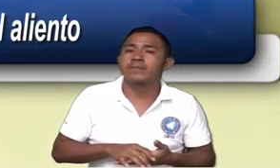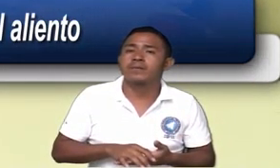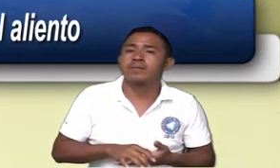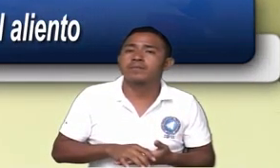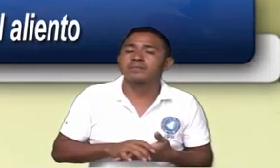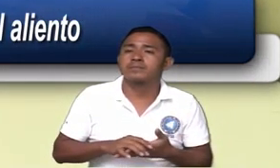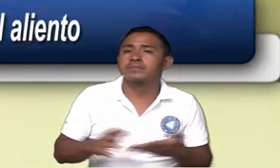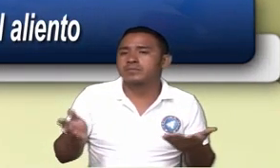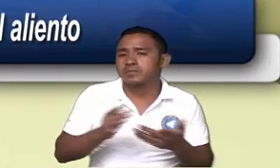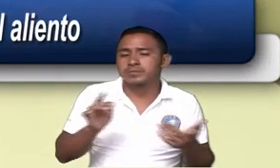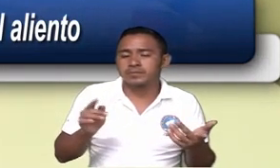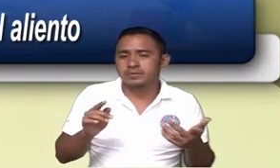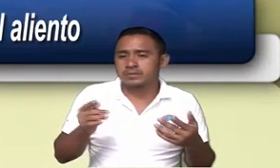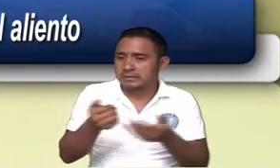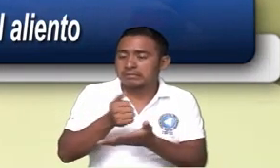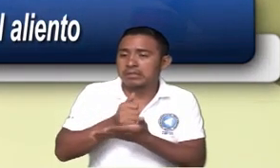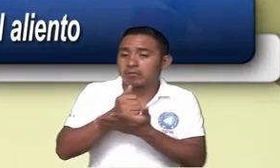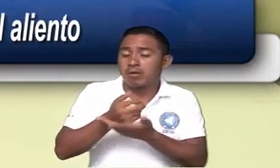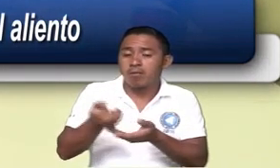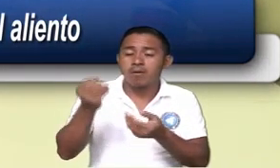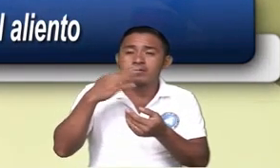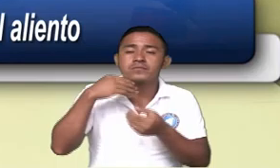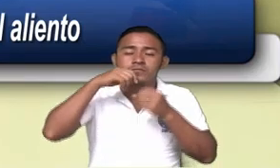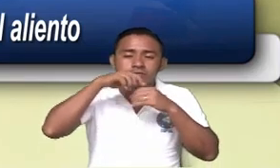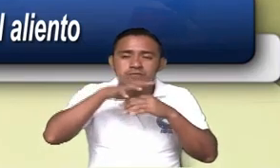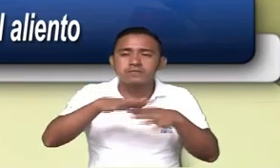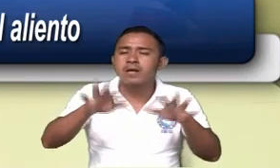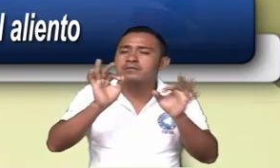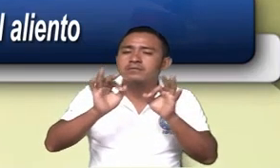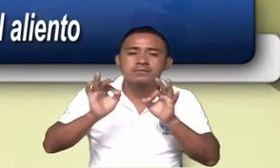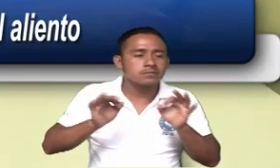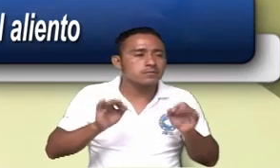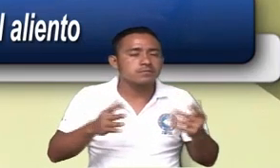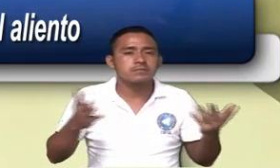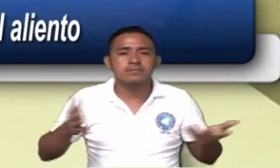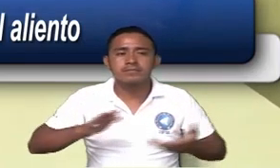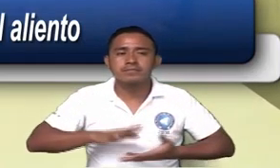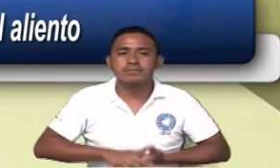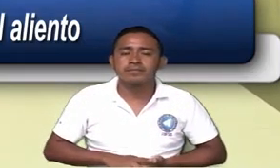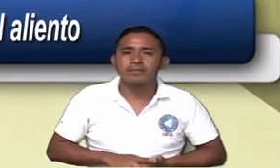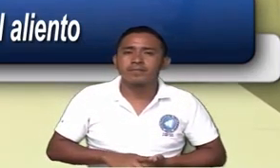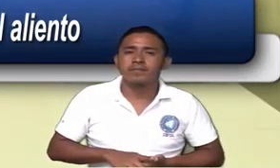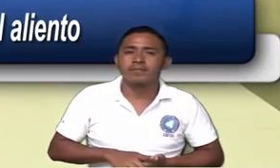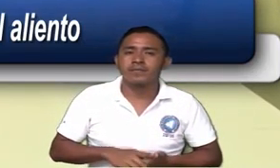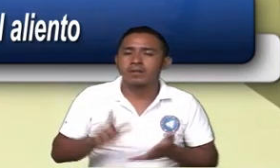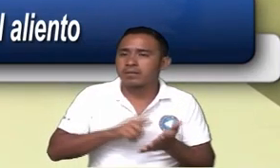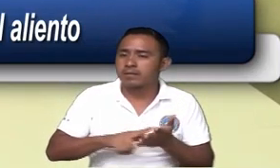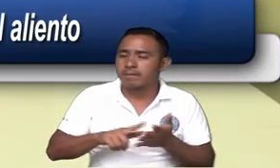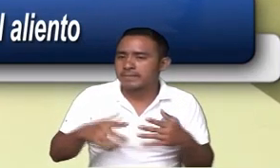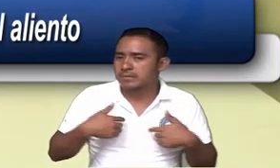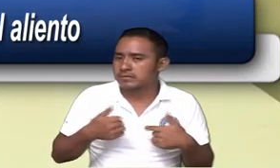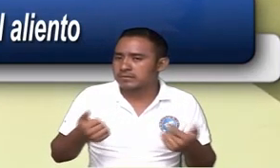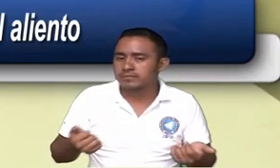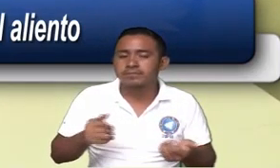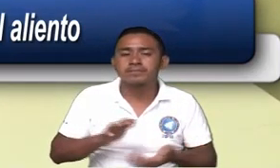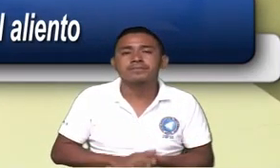lo adverso a que provoquen mal aliento, sino a mantener un aliento fresco, saludable, agradable.